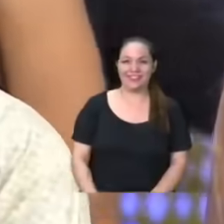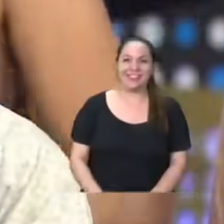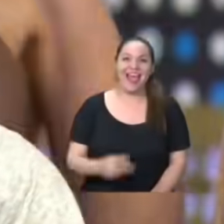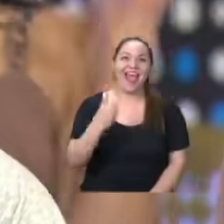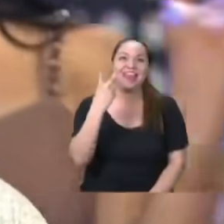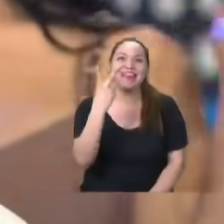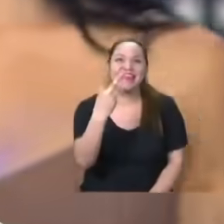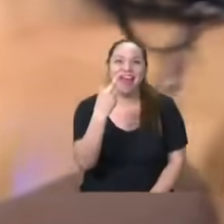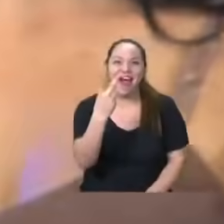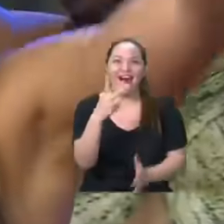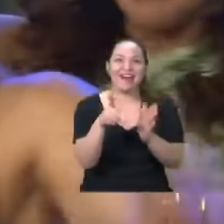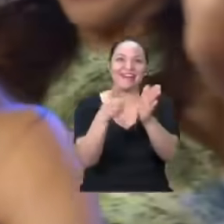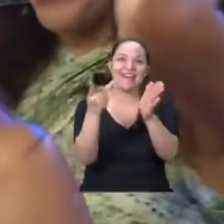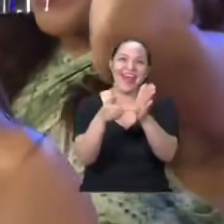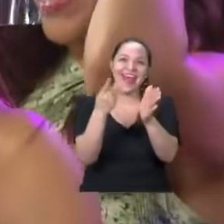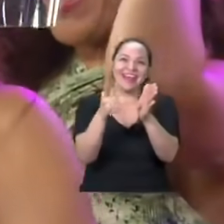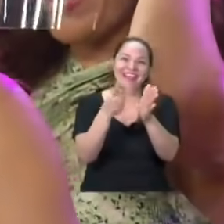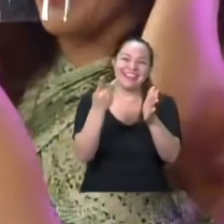veces!